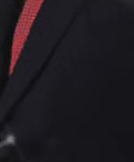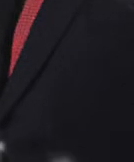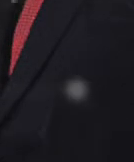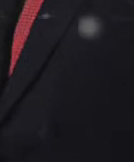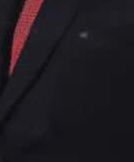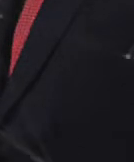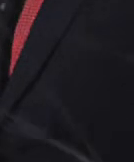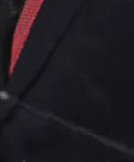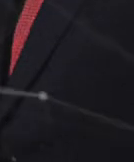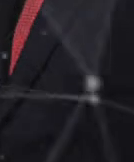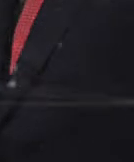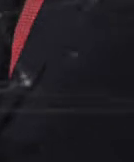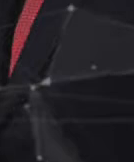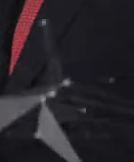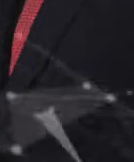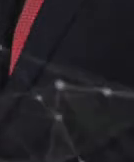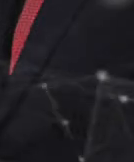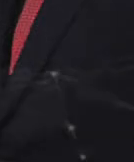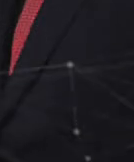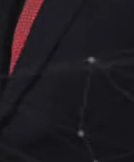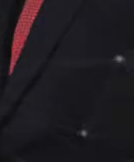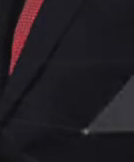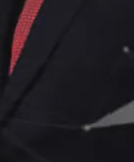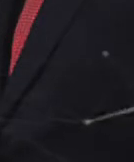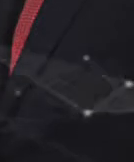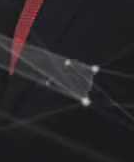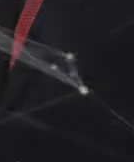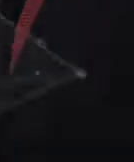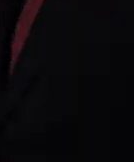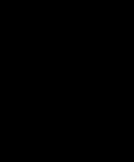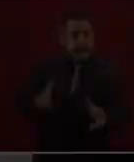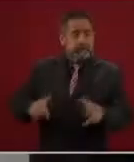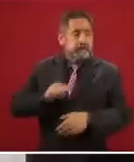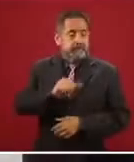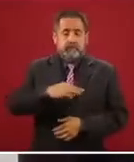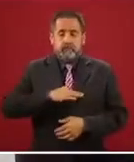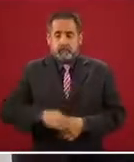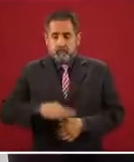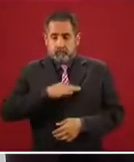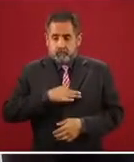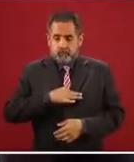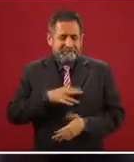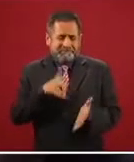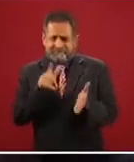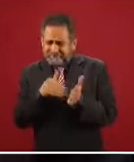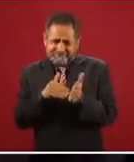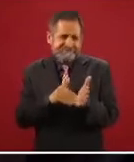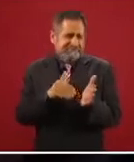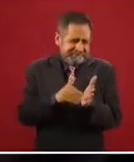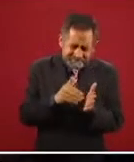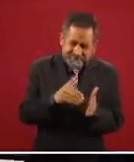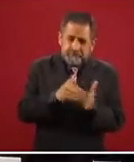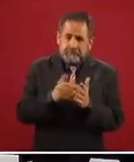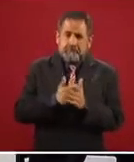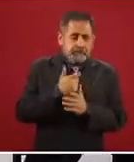de nuestro canal el culpable del coronavirus se gastaron miles de millones de pesos